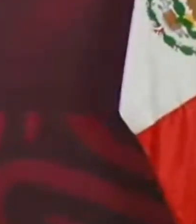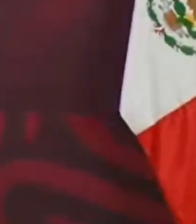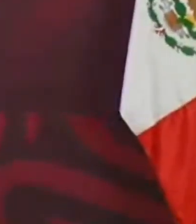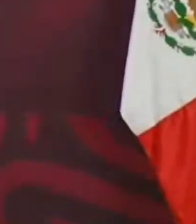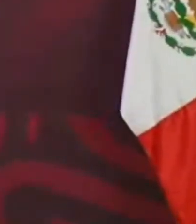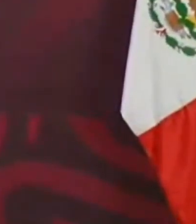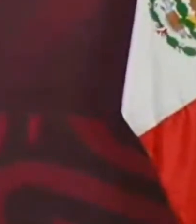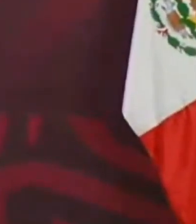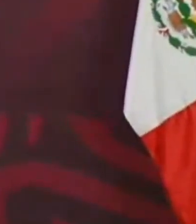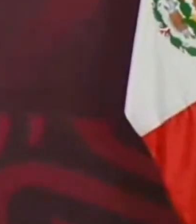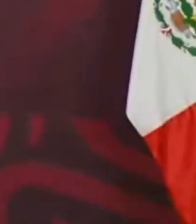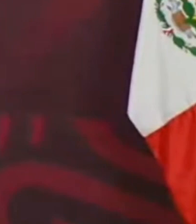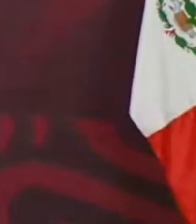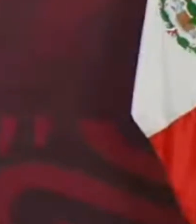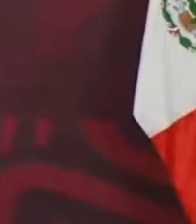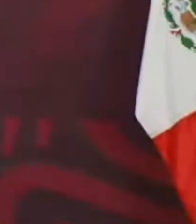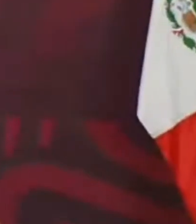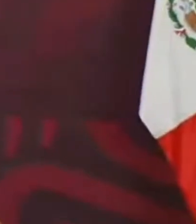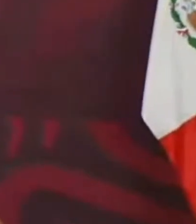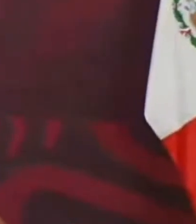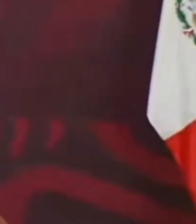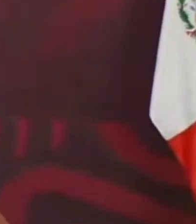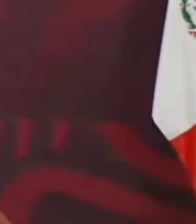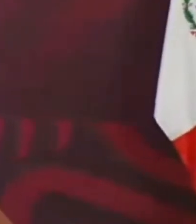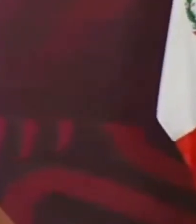el encabezado otra.